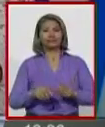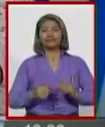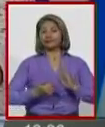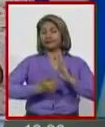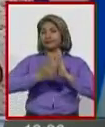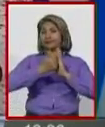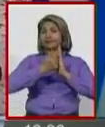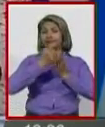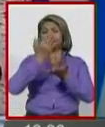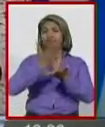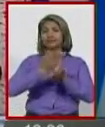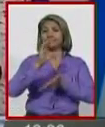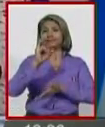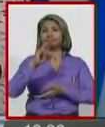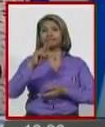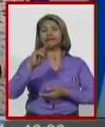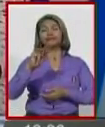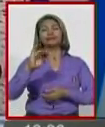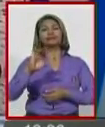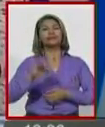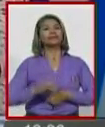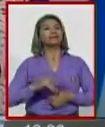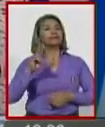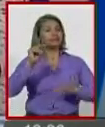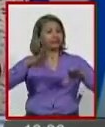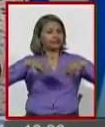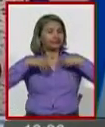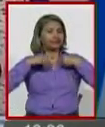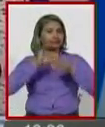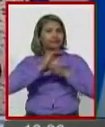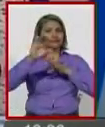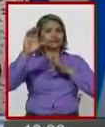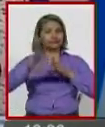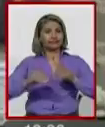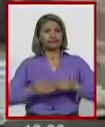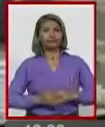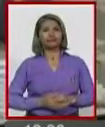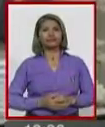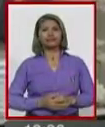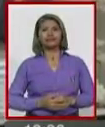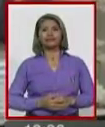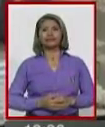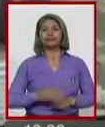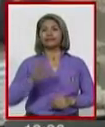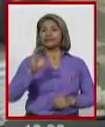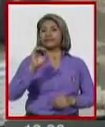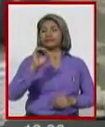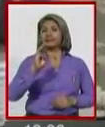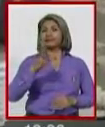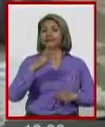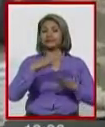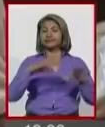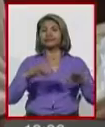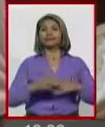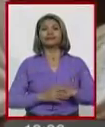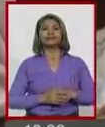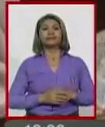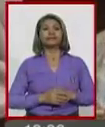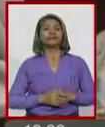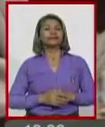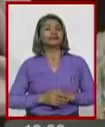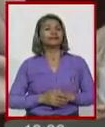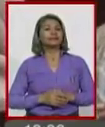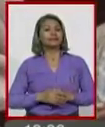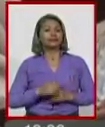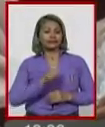hasta El Alto, donde el paro cívico de esta jornada no se acató completamente. La Central Obrera Regional realizó un acullico en plena